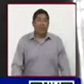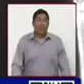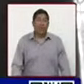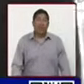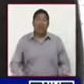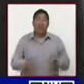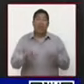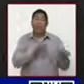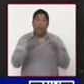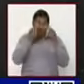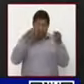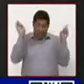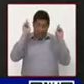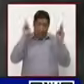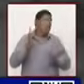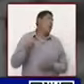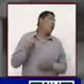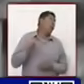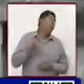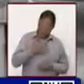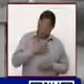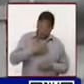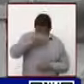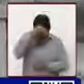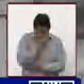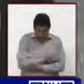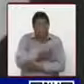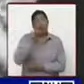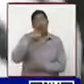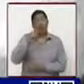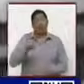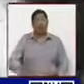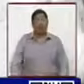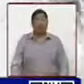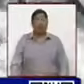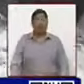¿Festeja Halloween? No, mis hijos sí.